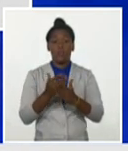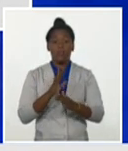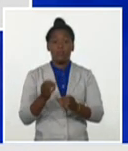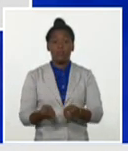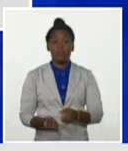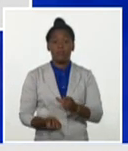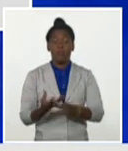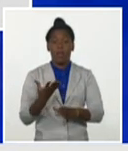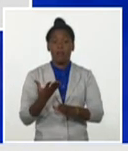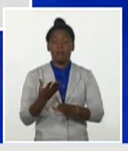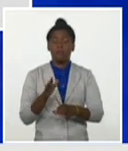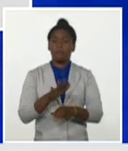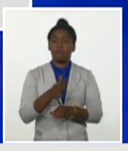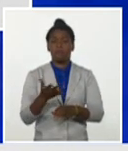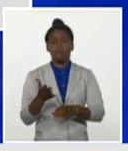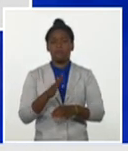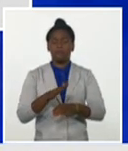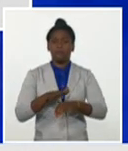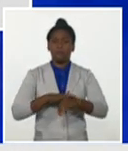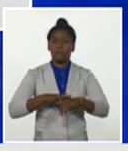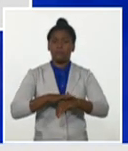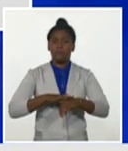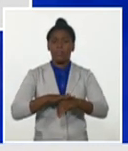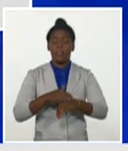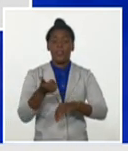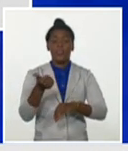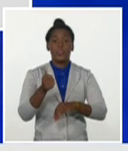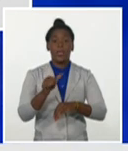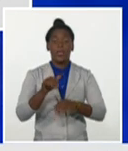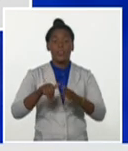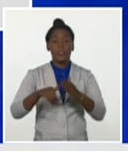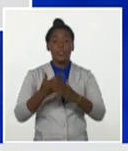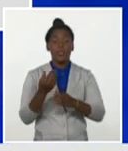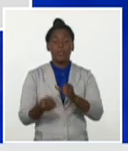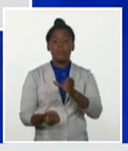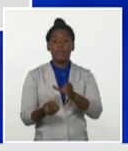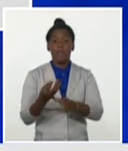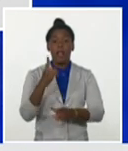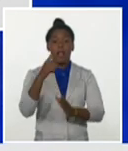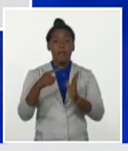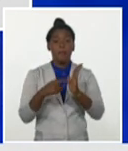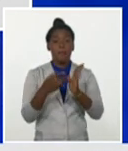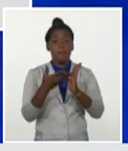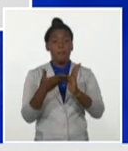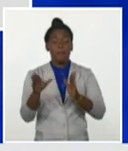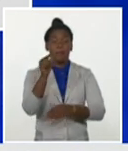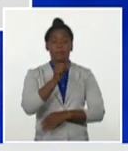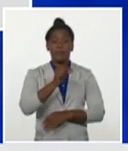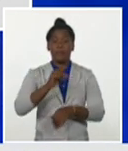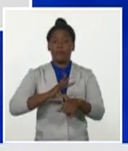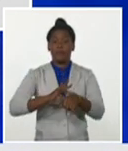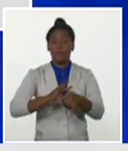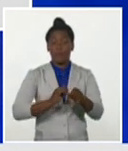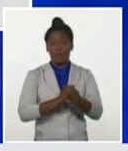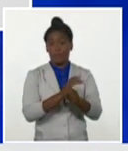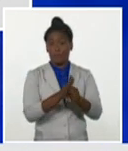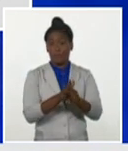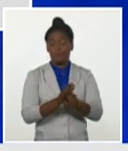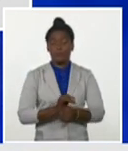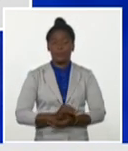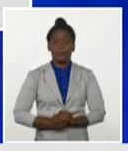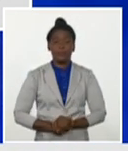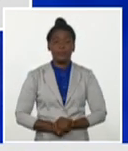el 10º día que tenemos de los últimos 15 días con más de 1.000 casos diagnosticados en un solo día.